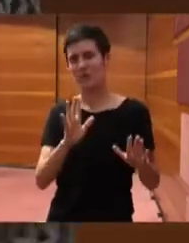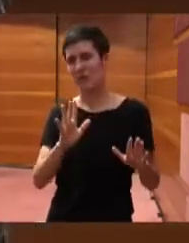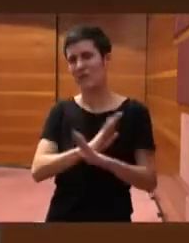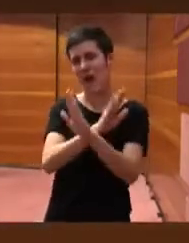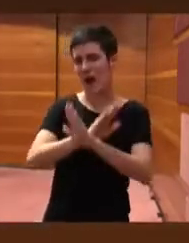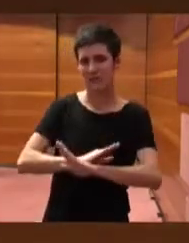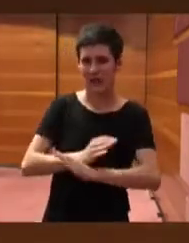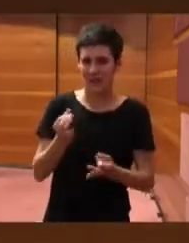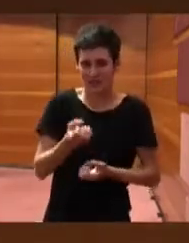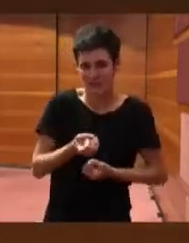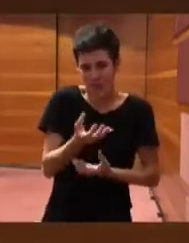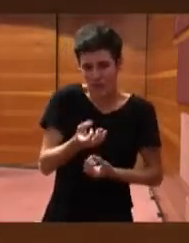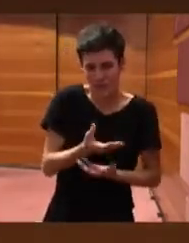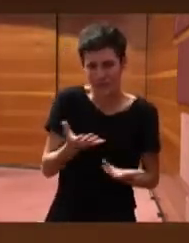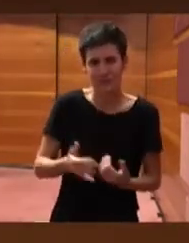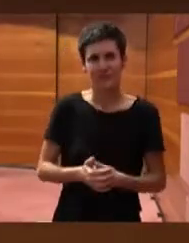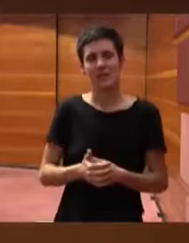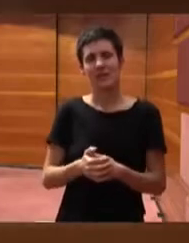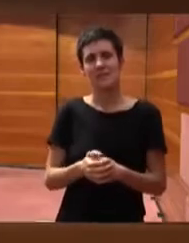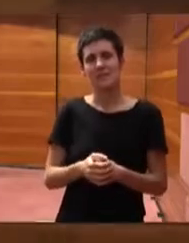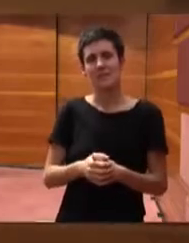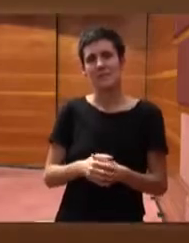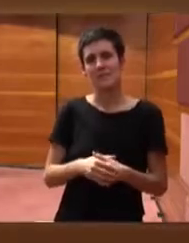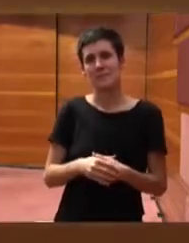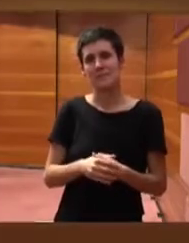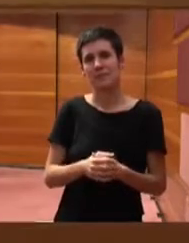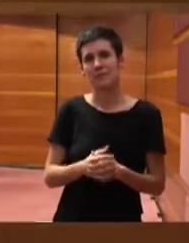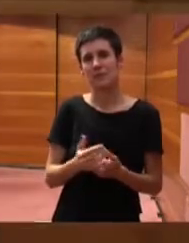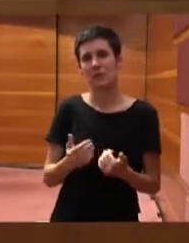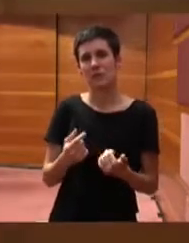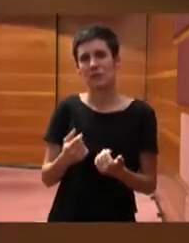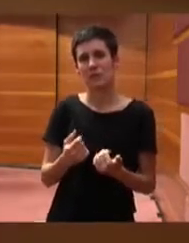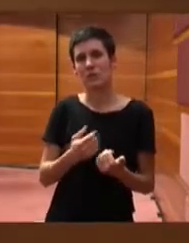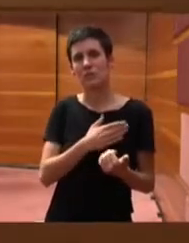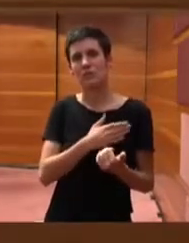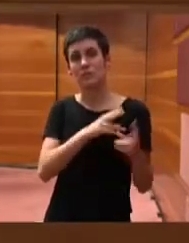acabarán aflorando por ahí. Voy a hacer mucha referencia